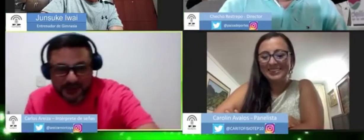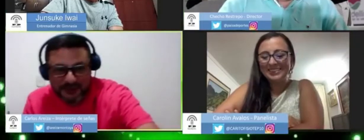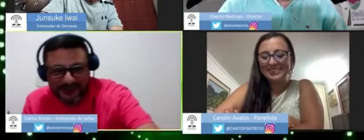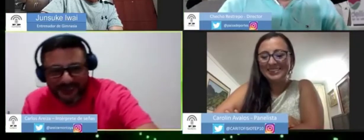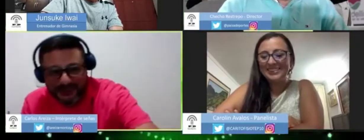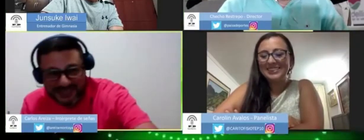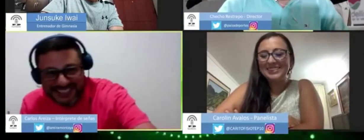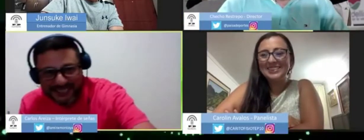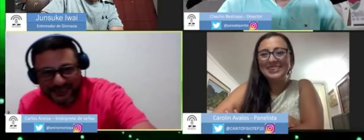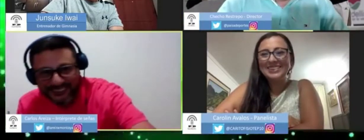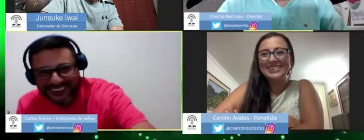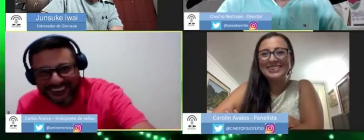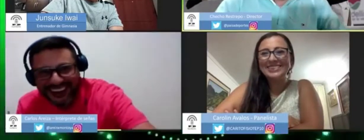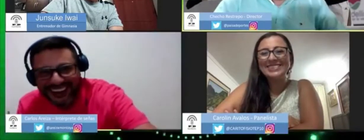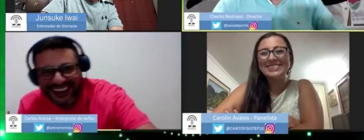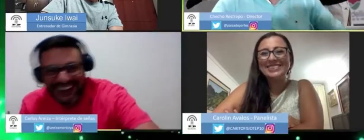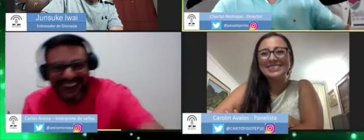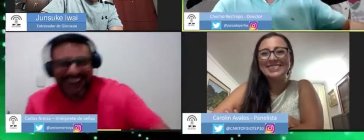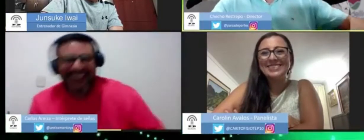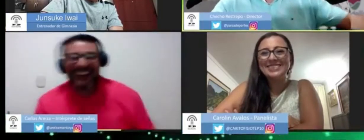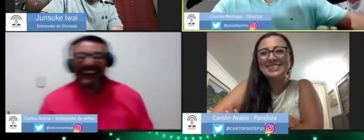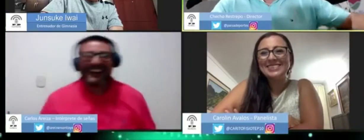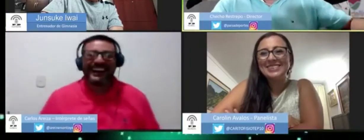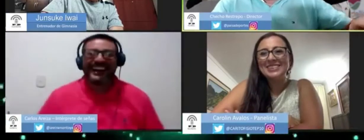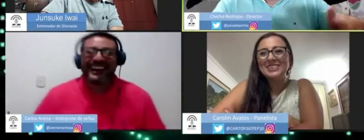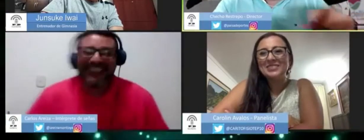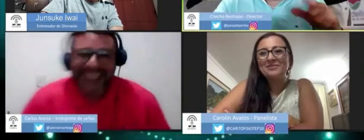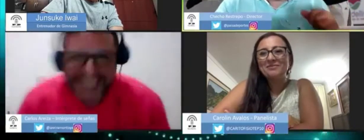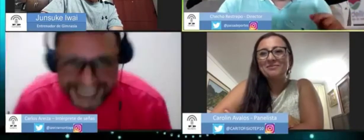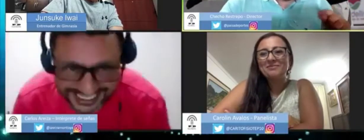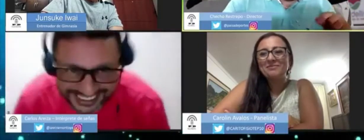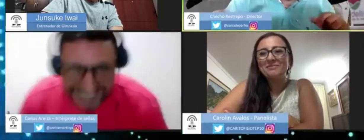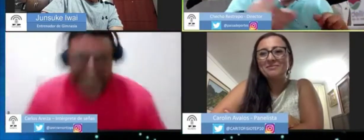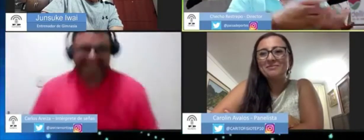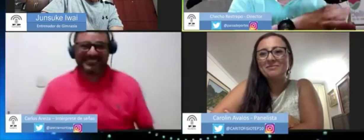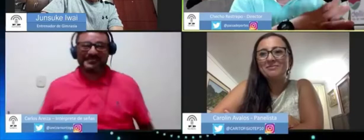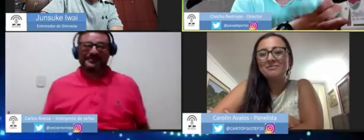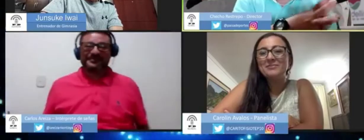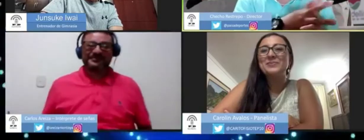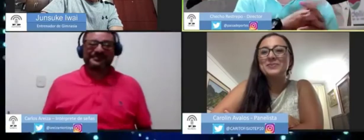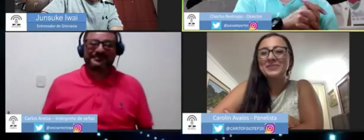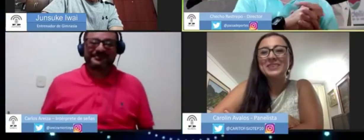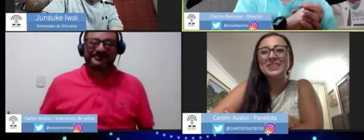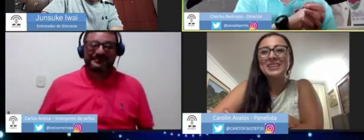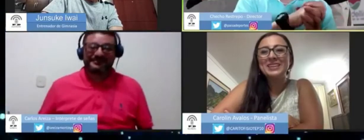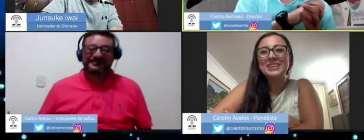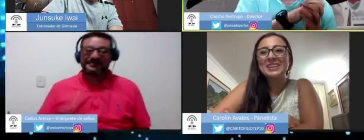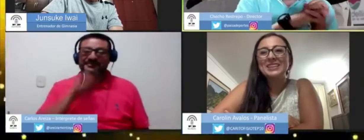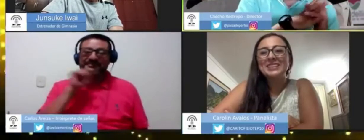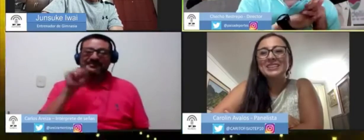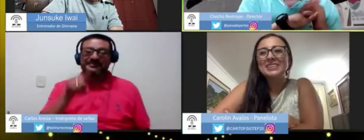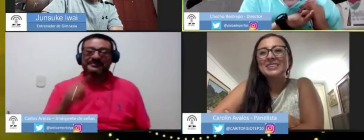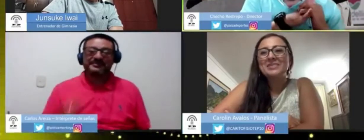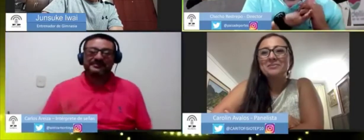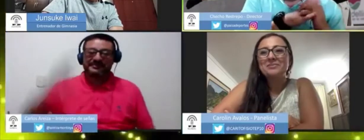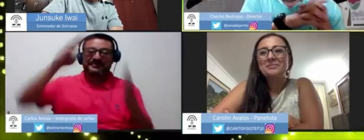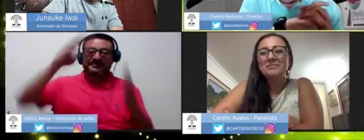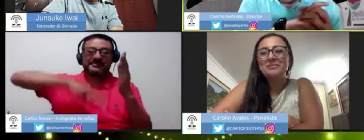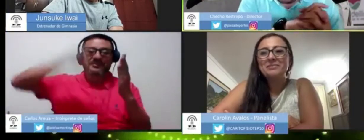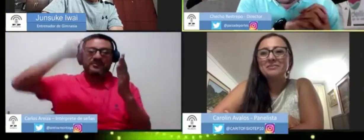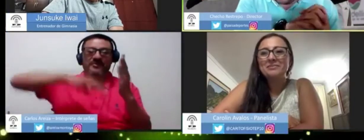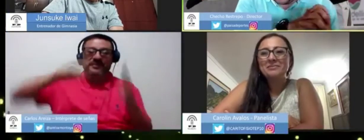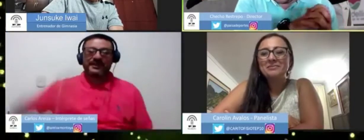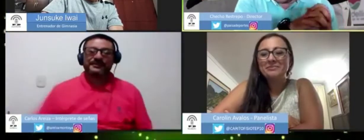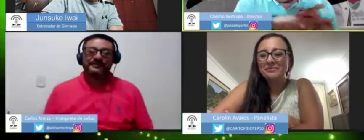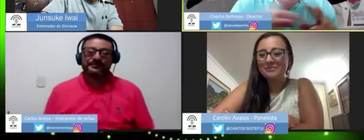programa. Sí, sí, sí, sí. Por ahí se reporta Gilmar Mayo también. Profe, leí por ahí también,